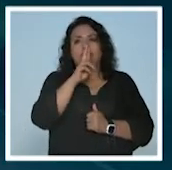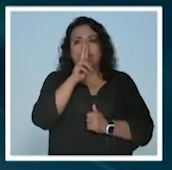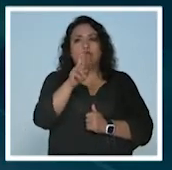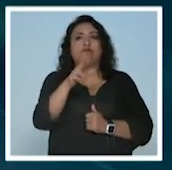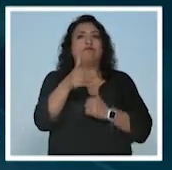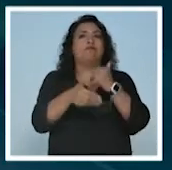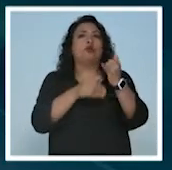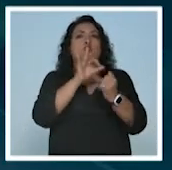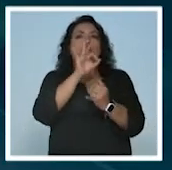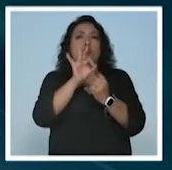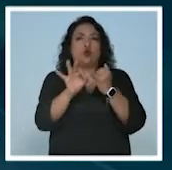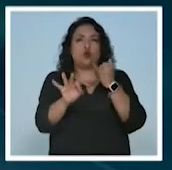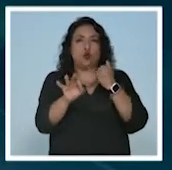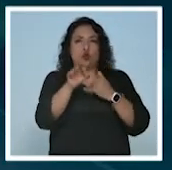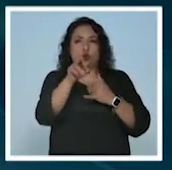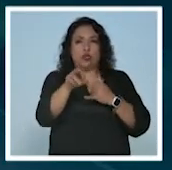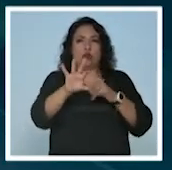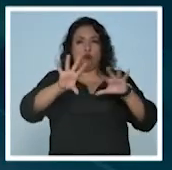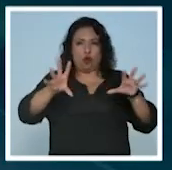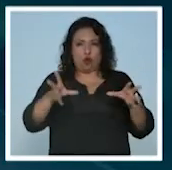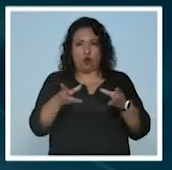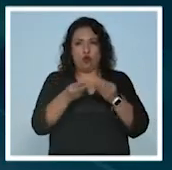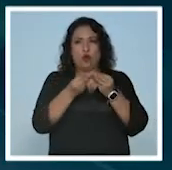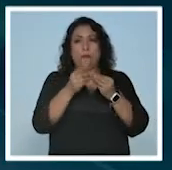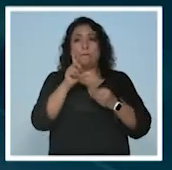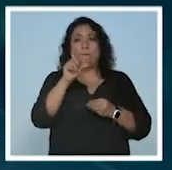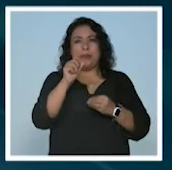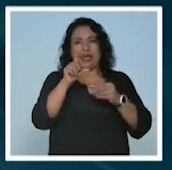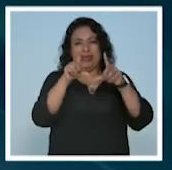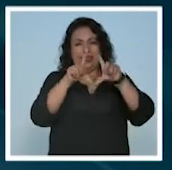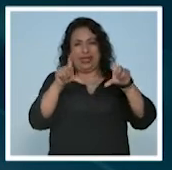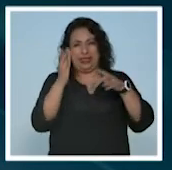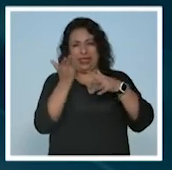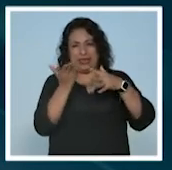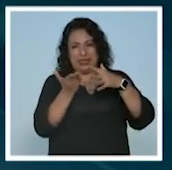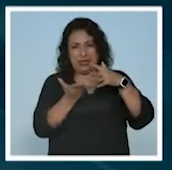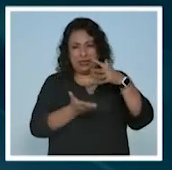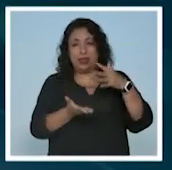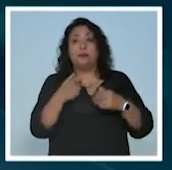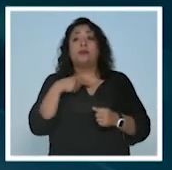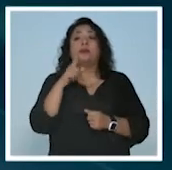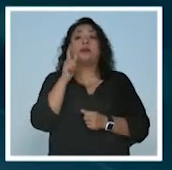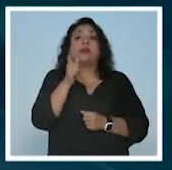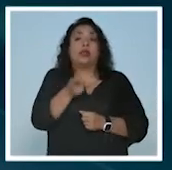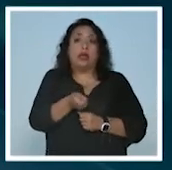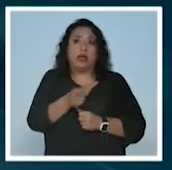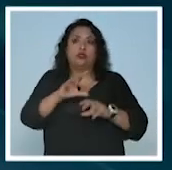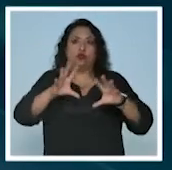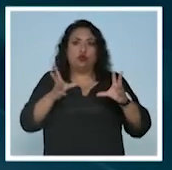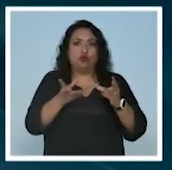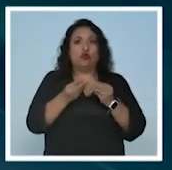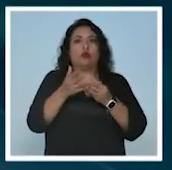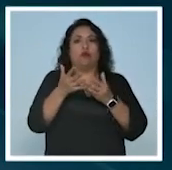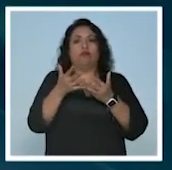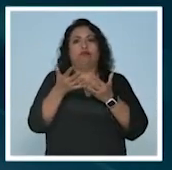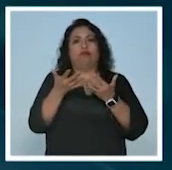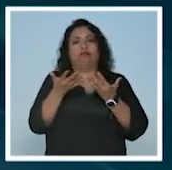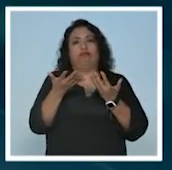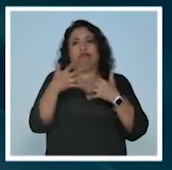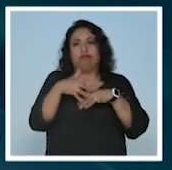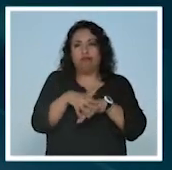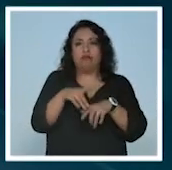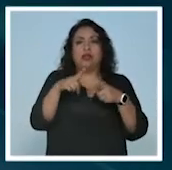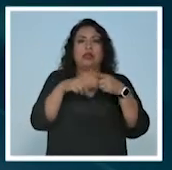final de la conjunción de estos 20 textos es una combinatoria entre